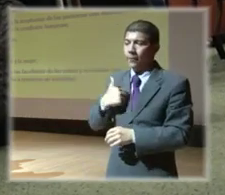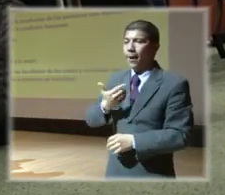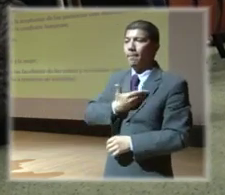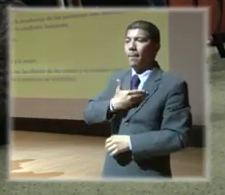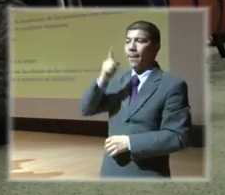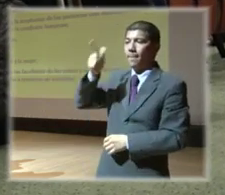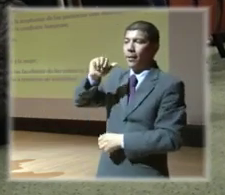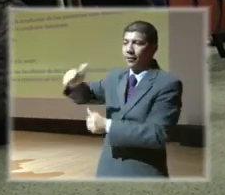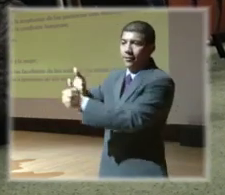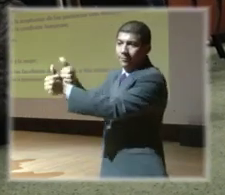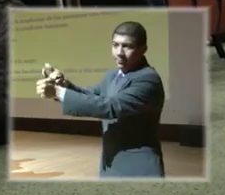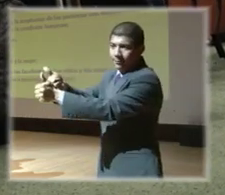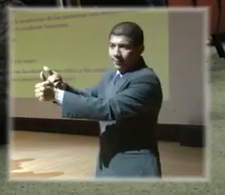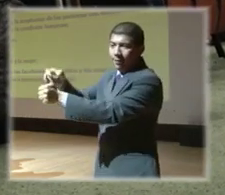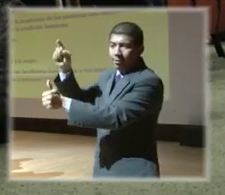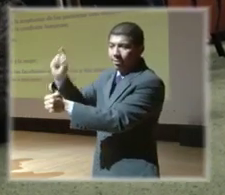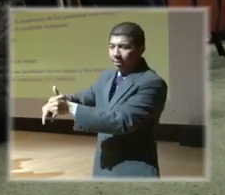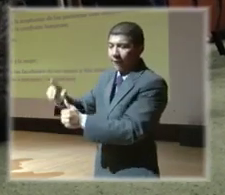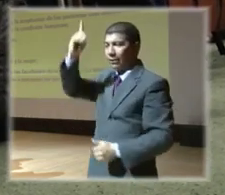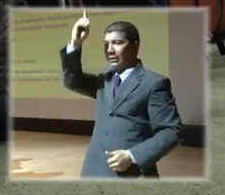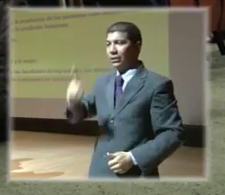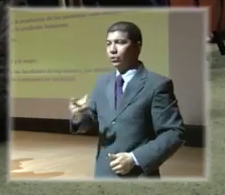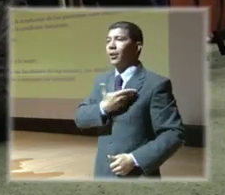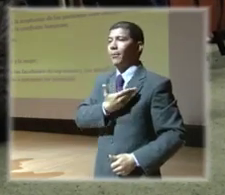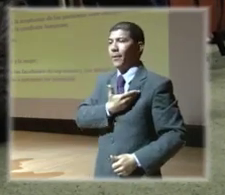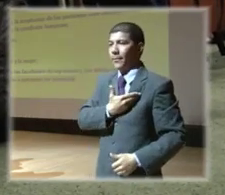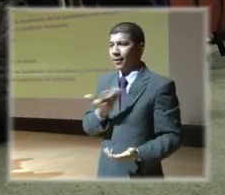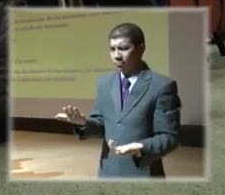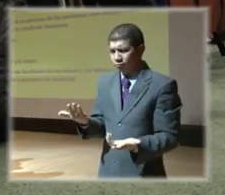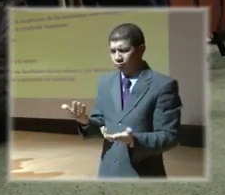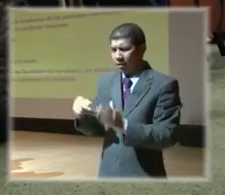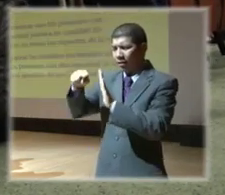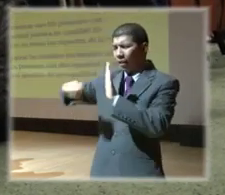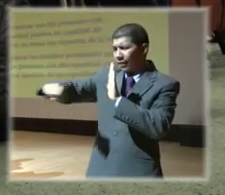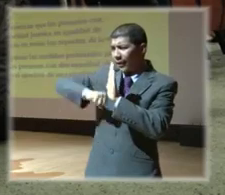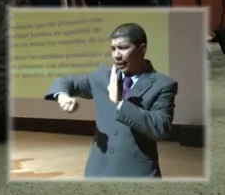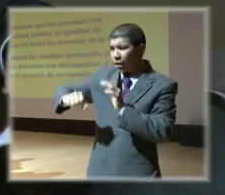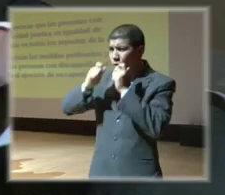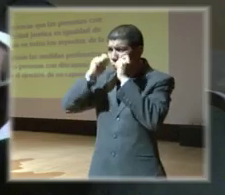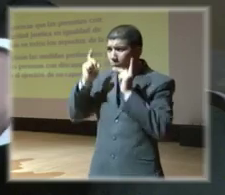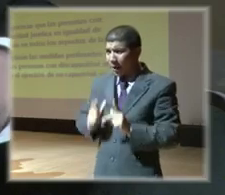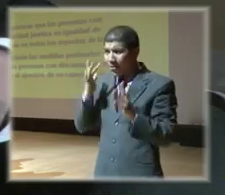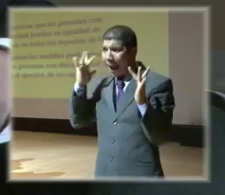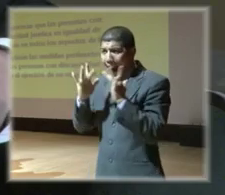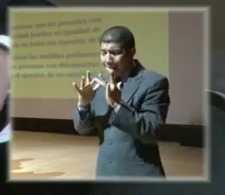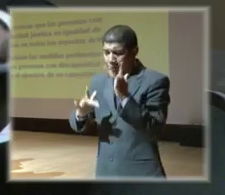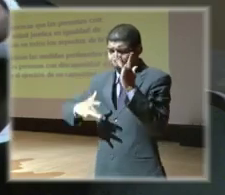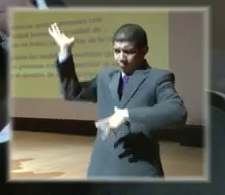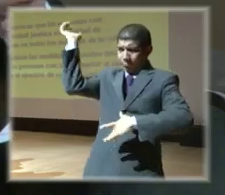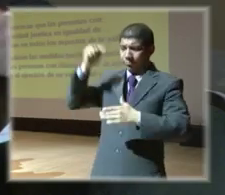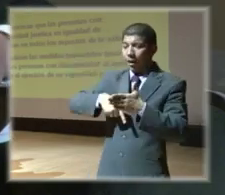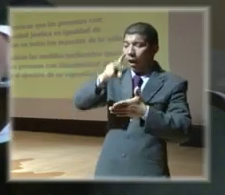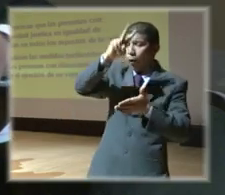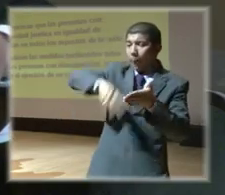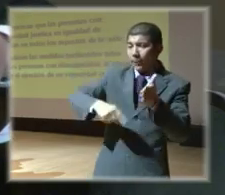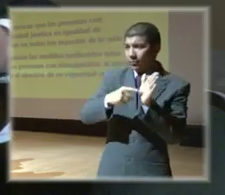se trasladara también al derecho constitucional y que esto iba en contra de los derechos humanos. En la sentencia T-063 del 2012, la